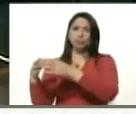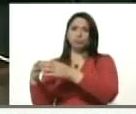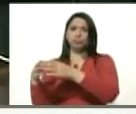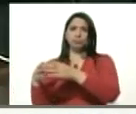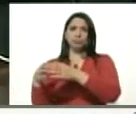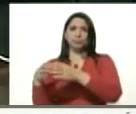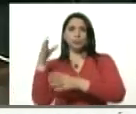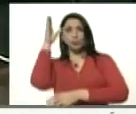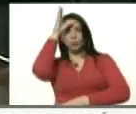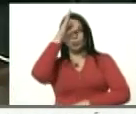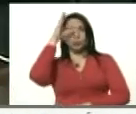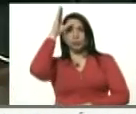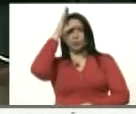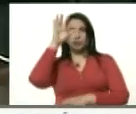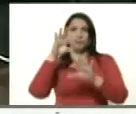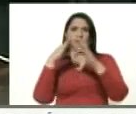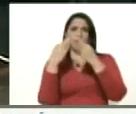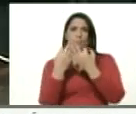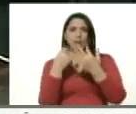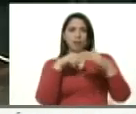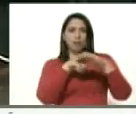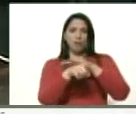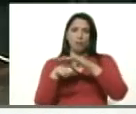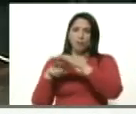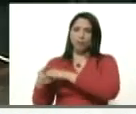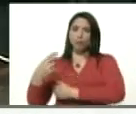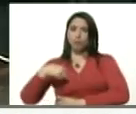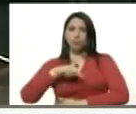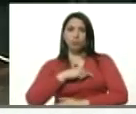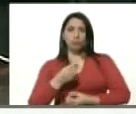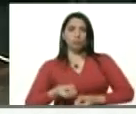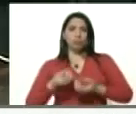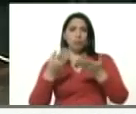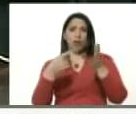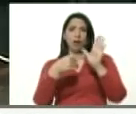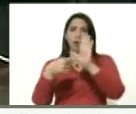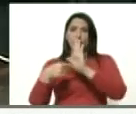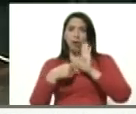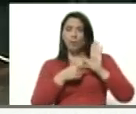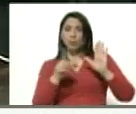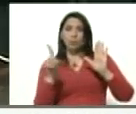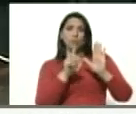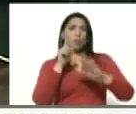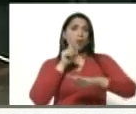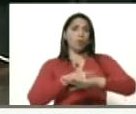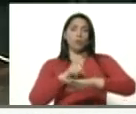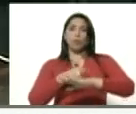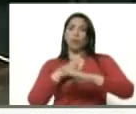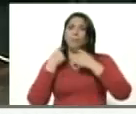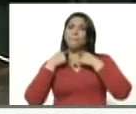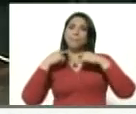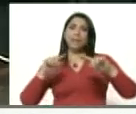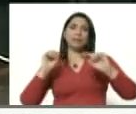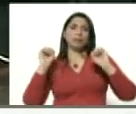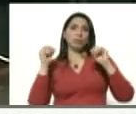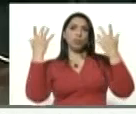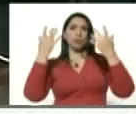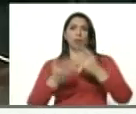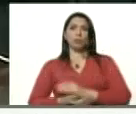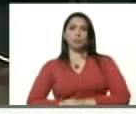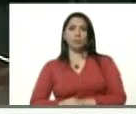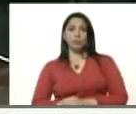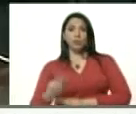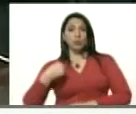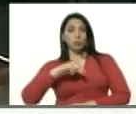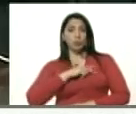de conciencia en la familia. Hemos dado ejemplo. Y no es hora de perder lo logrado.